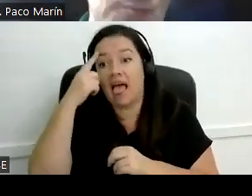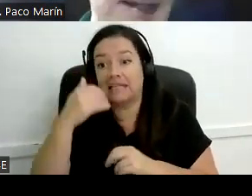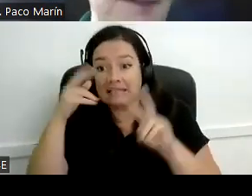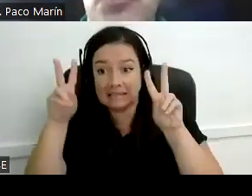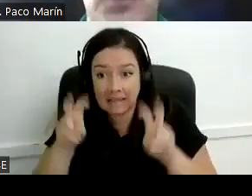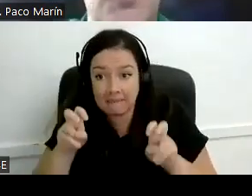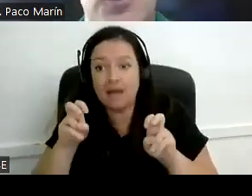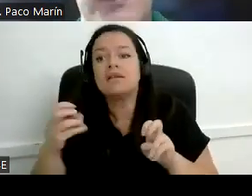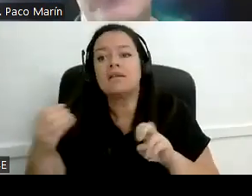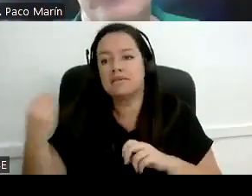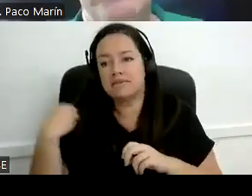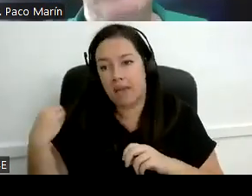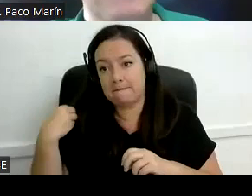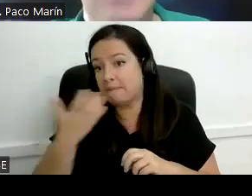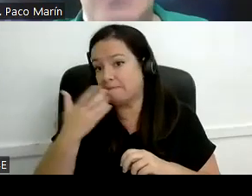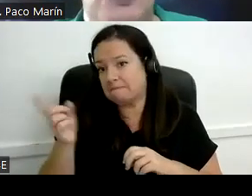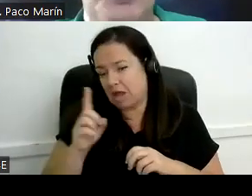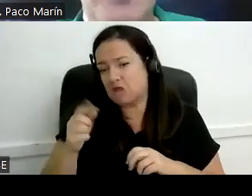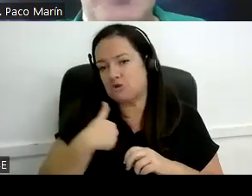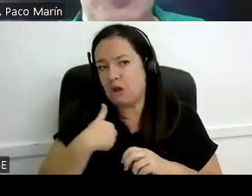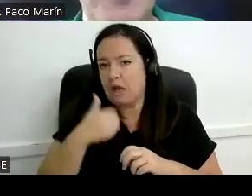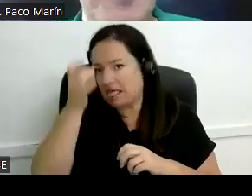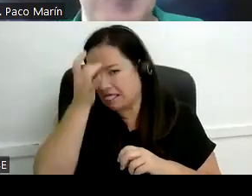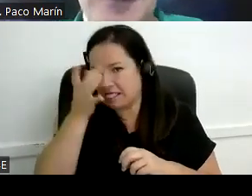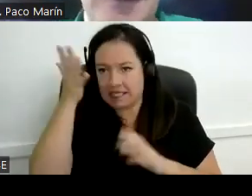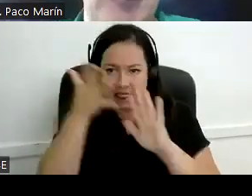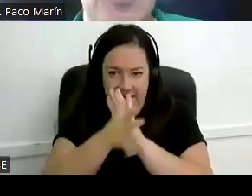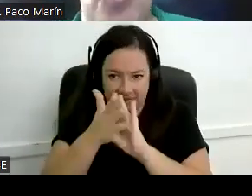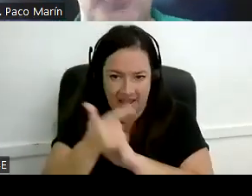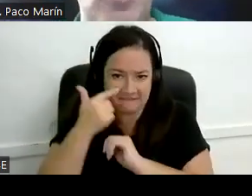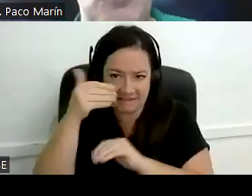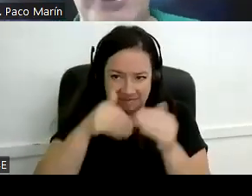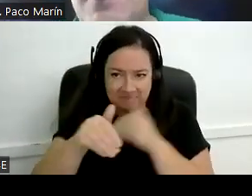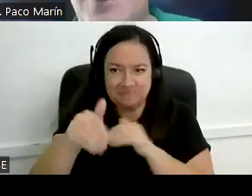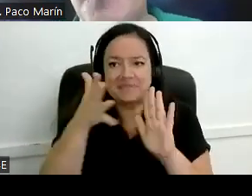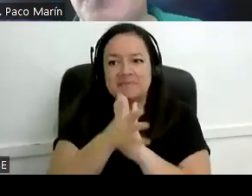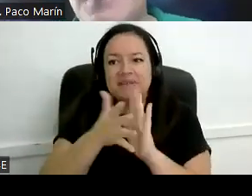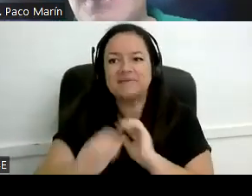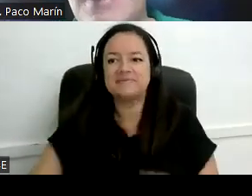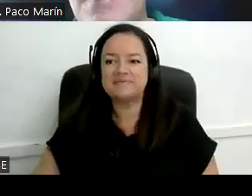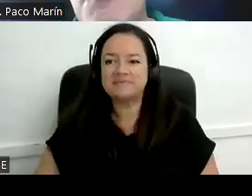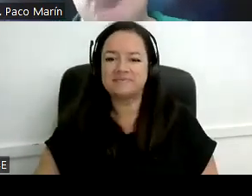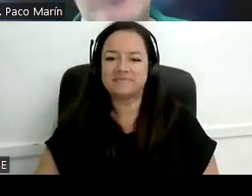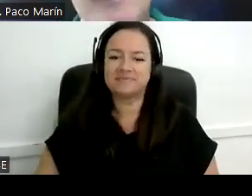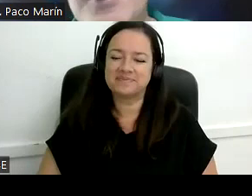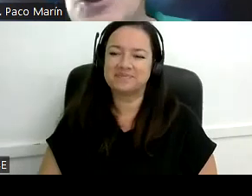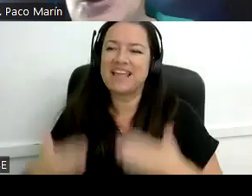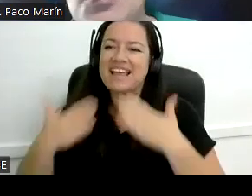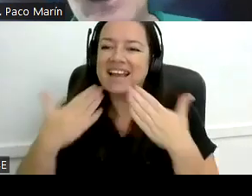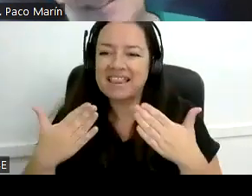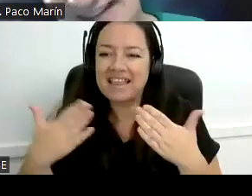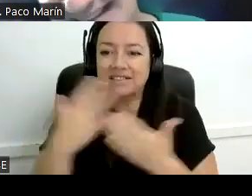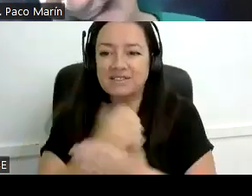tema, lo miramos, y si no, pues ya os planteo este, y el día 23 os explico un poquito más. Muchas gracias